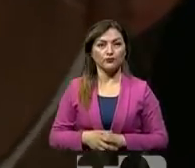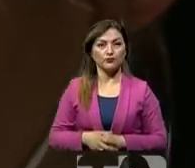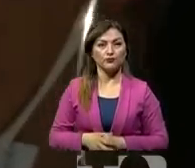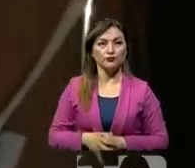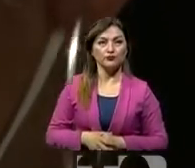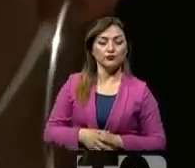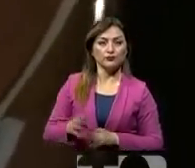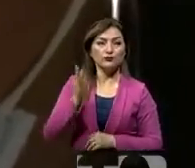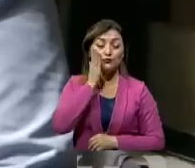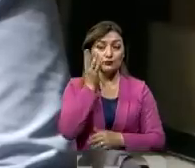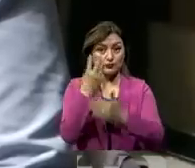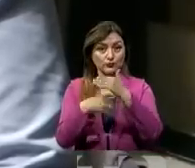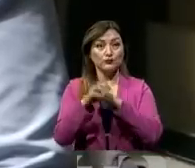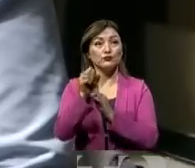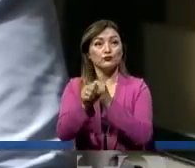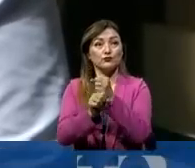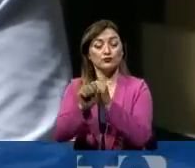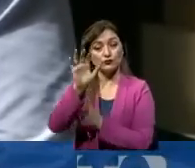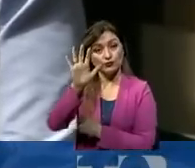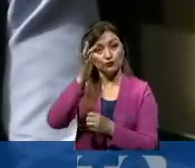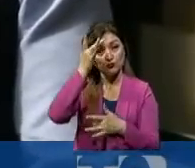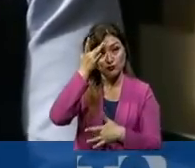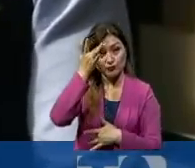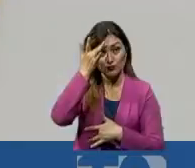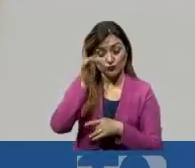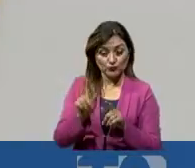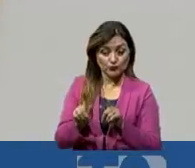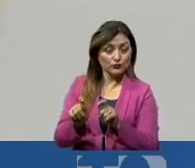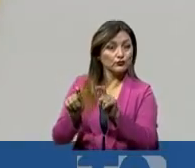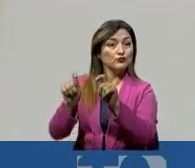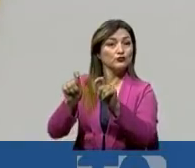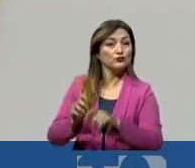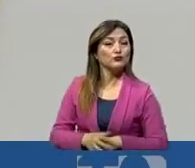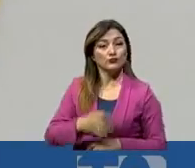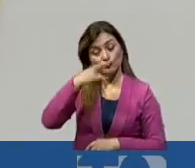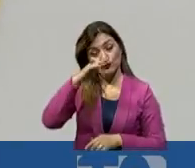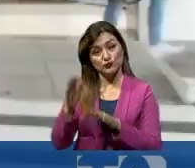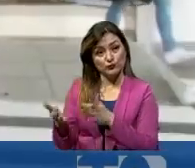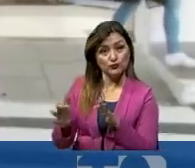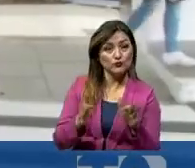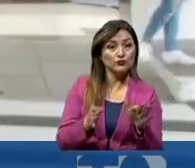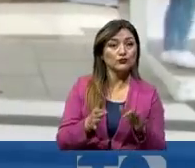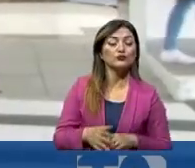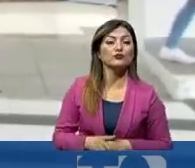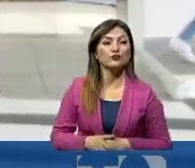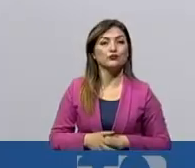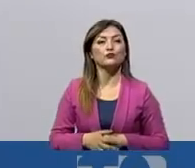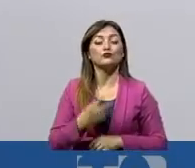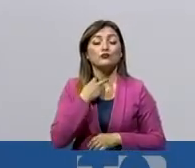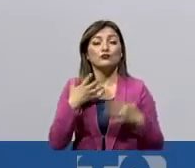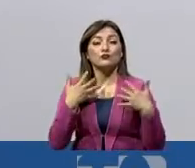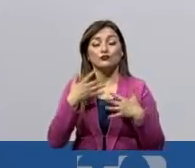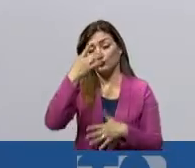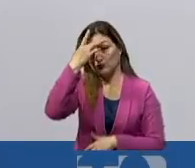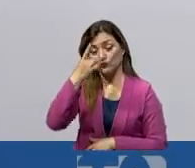Elizabeth es madre de un niño de 5 años que tiene una enfermedad oncológica. El menor es tratado en Solca. La mujer está asustada luego